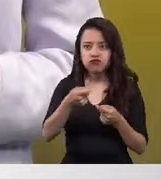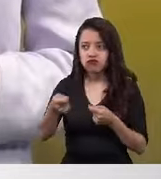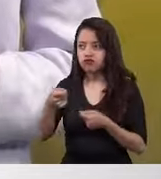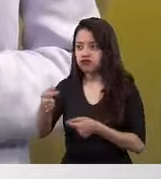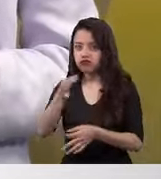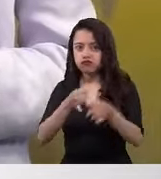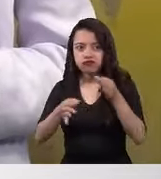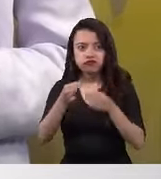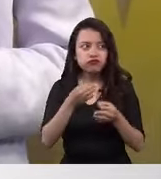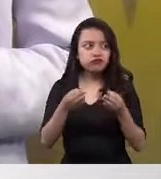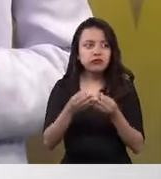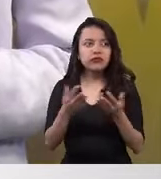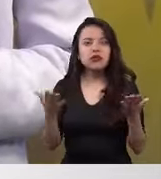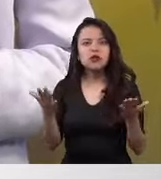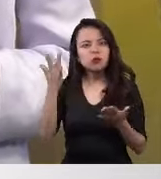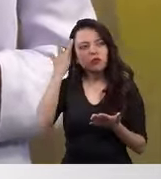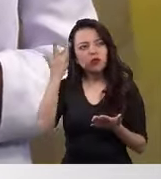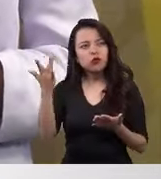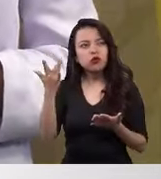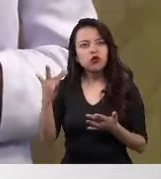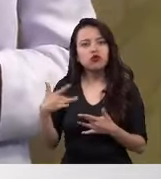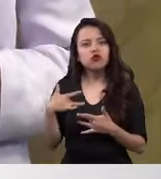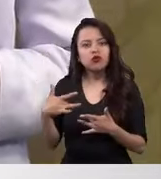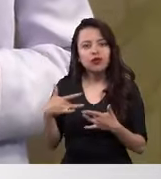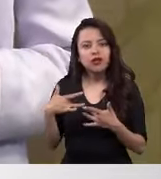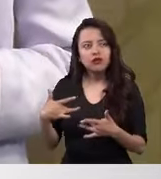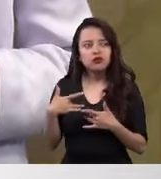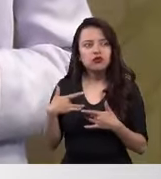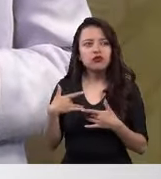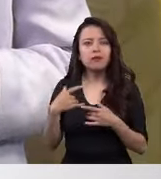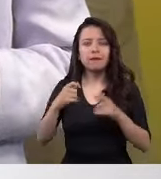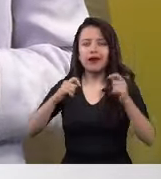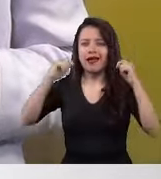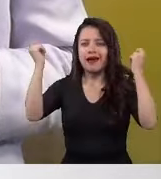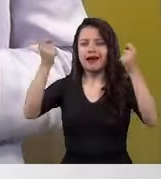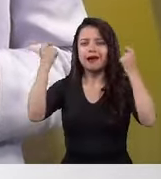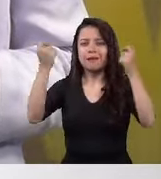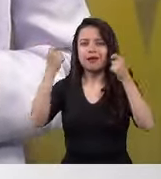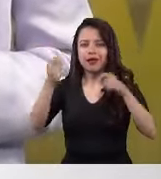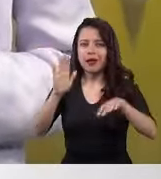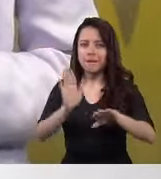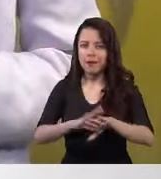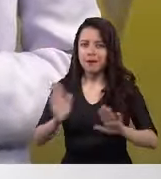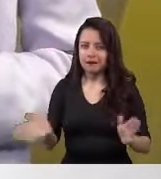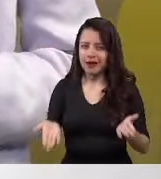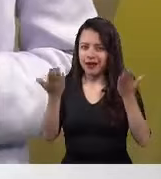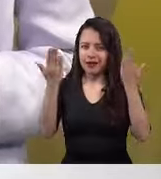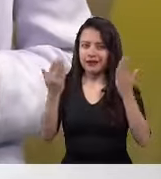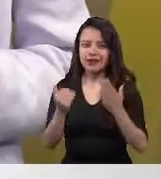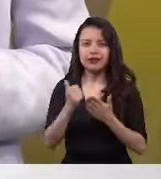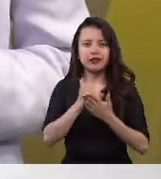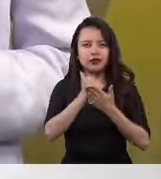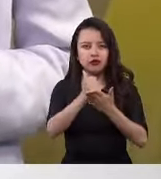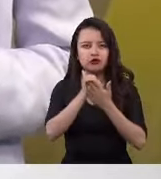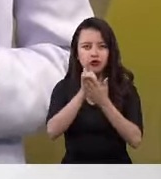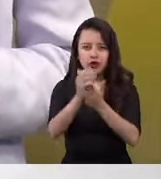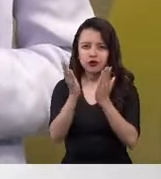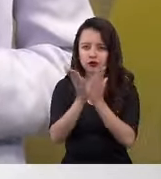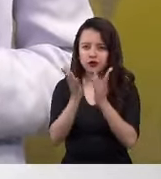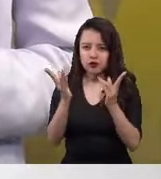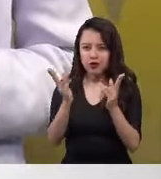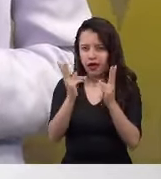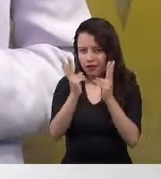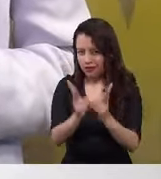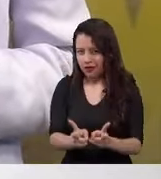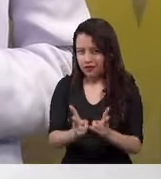mucho Exma, por donaciones para nuestra campaña de Vamos Pa'lante, esa campaña que ayuda a todos los estudiantes del país país, a esos estudiantes pilos